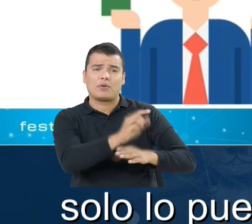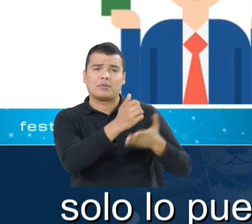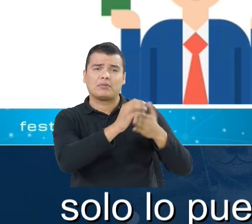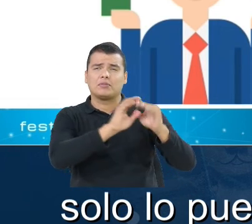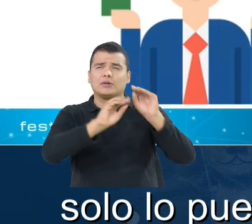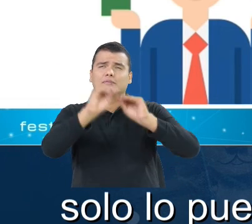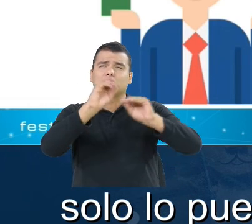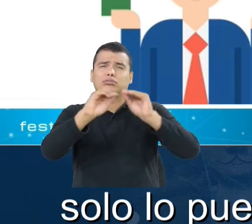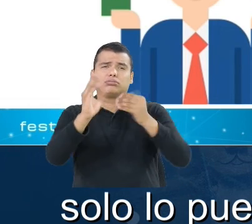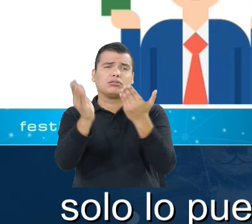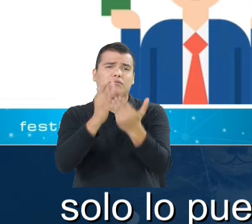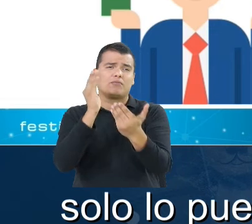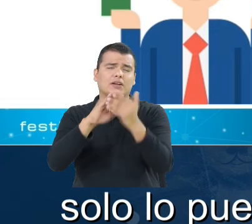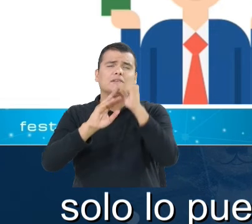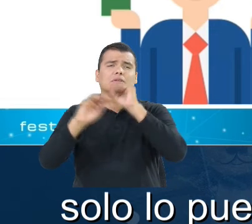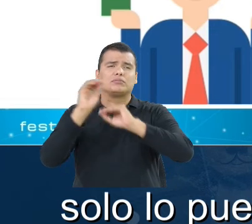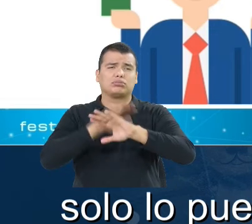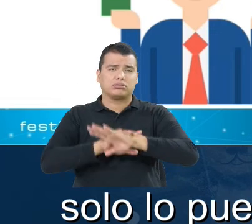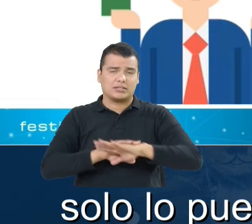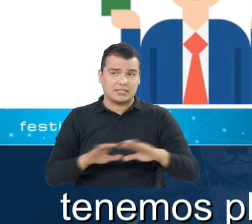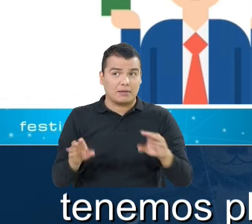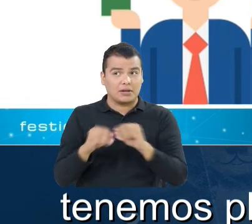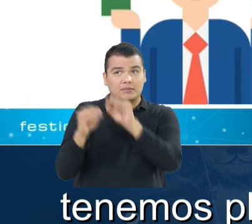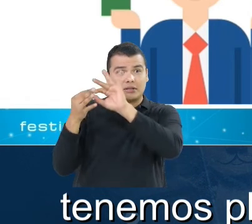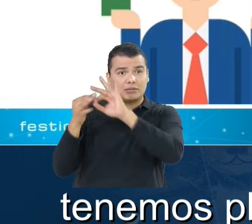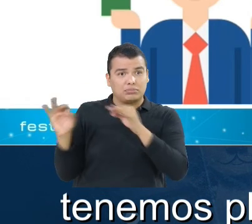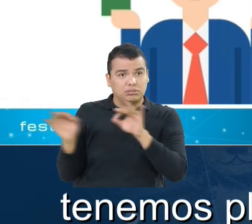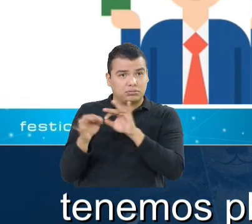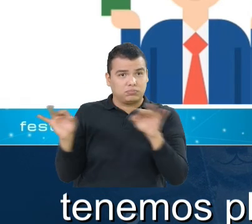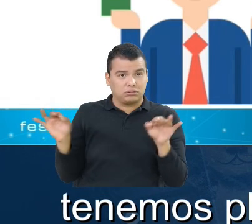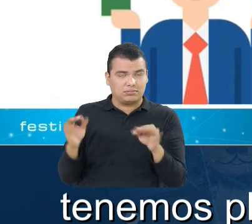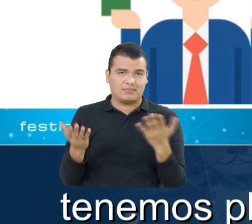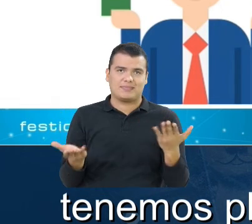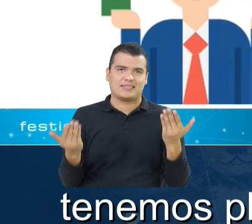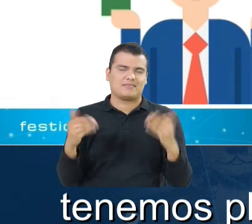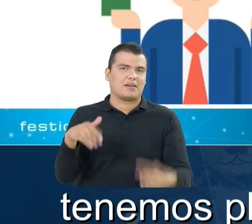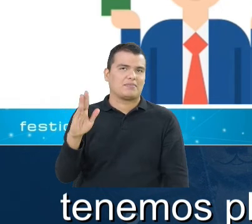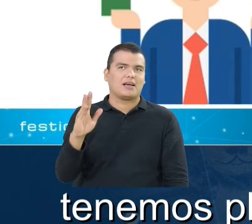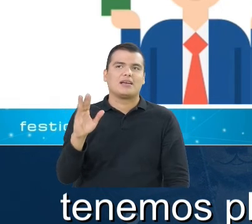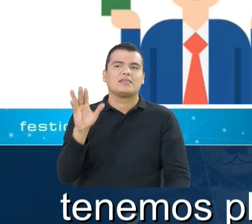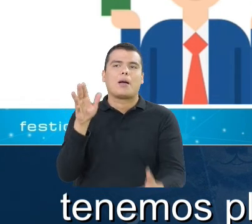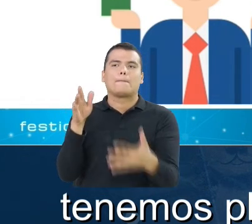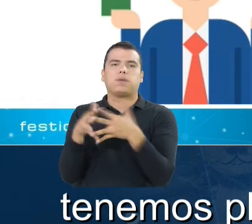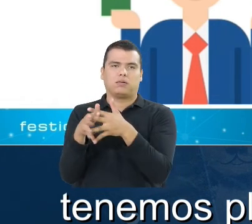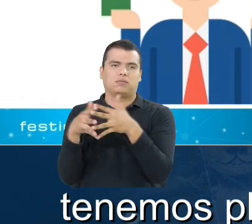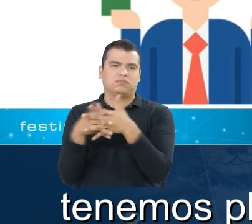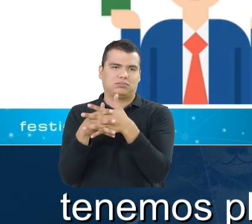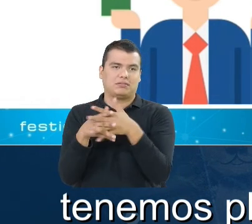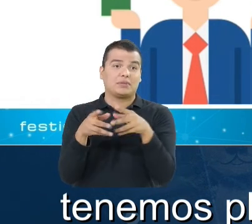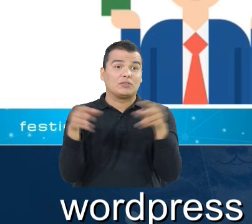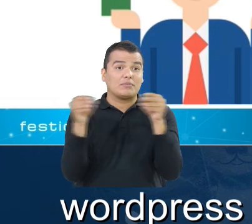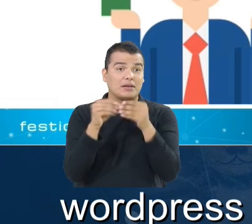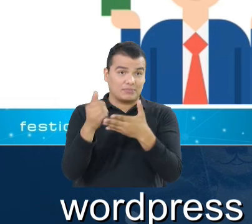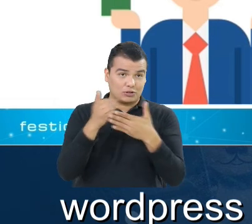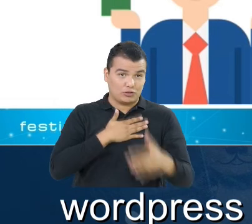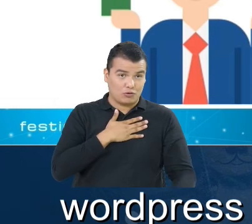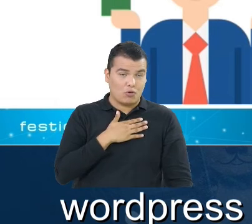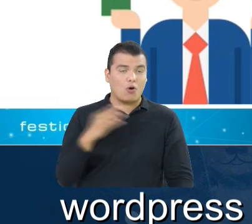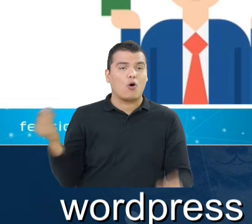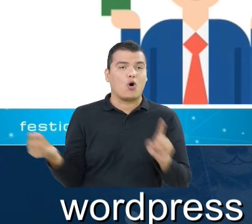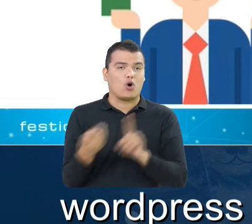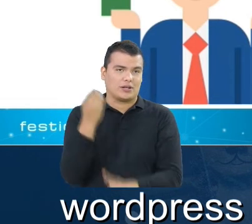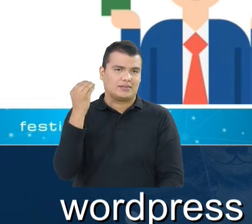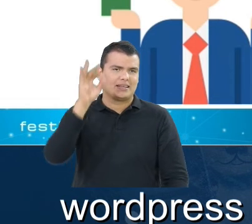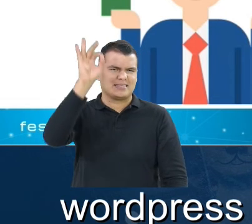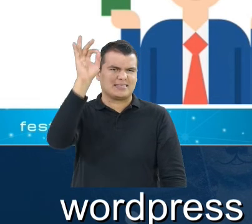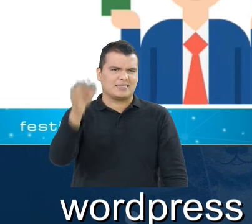WordPress que nos suplen esa necesidad. El copywriting es mi bonus, porque es lo que hace que tu producto se diferencie, que tu tienda sea diferente y que la gente